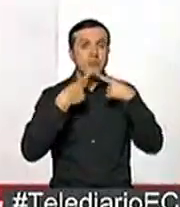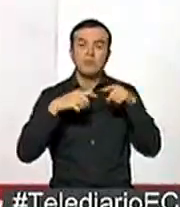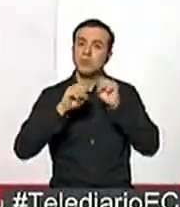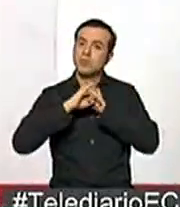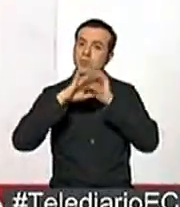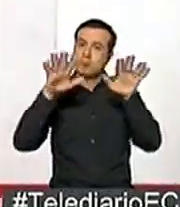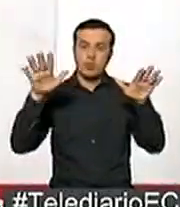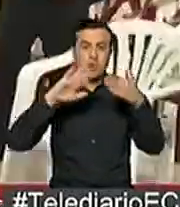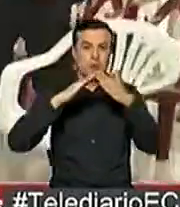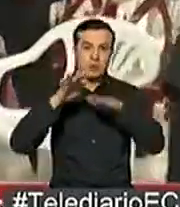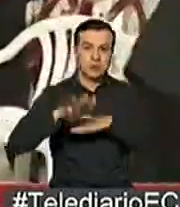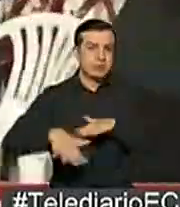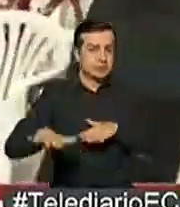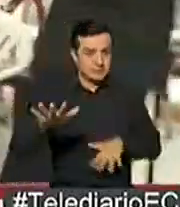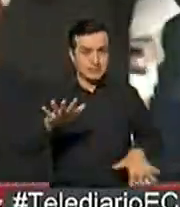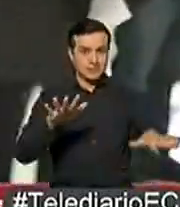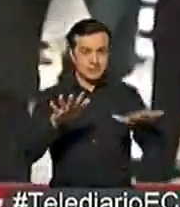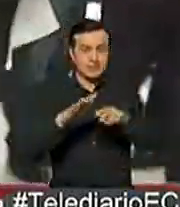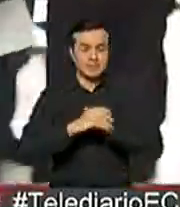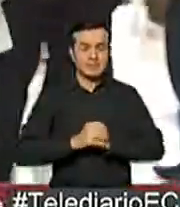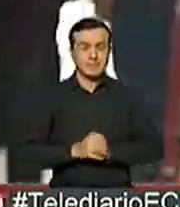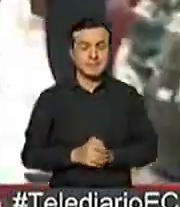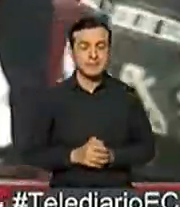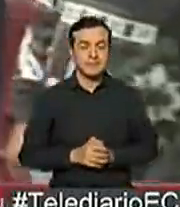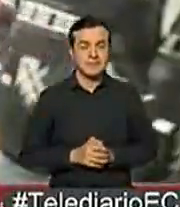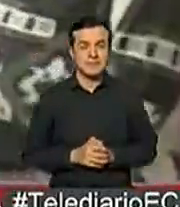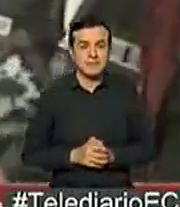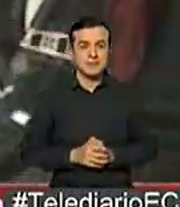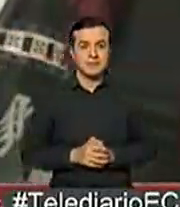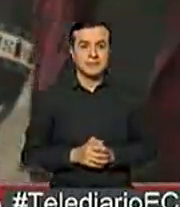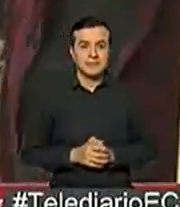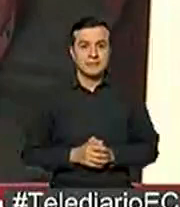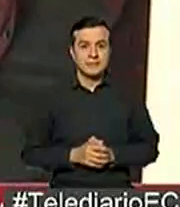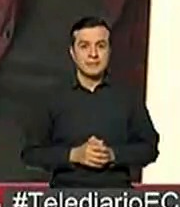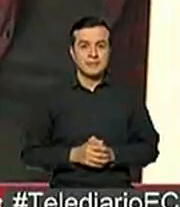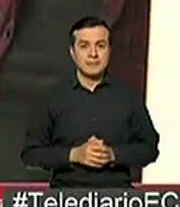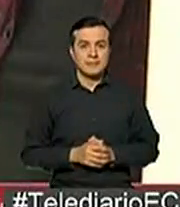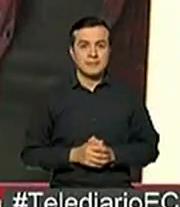a sus comunidades olga velasco medios públicos